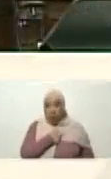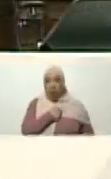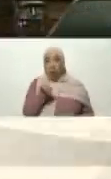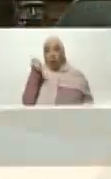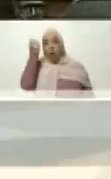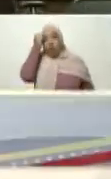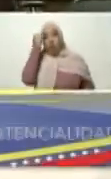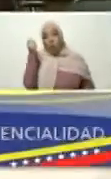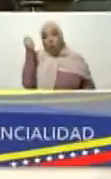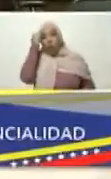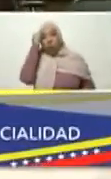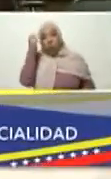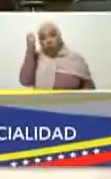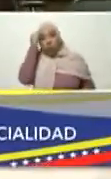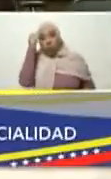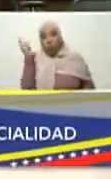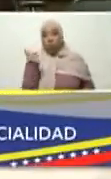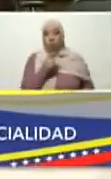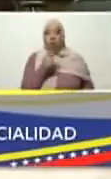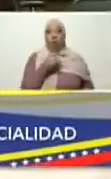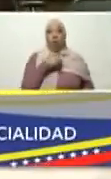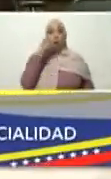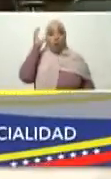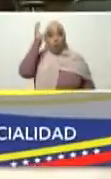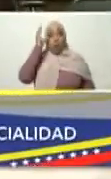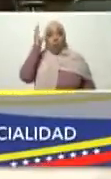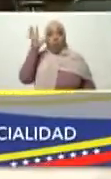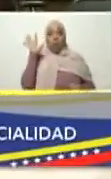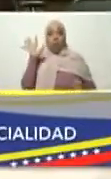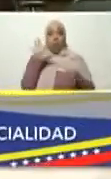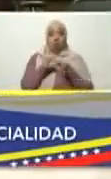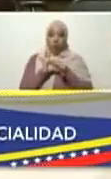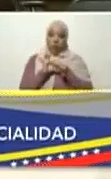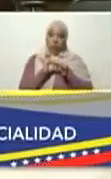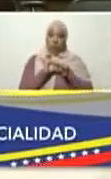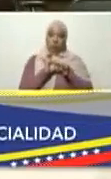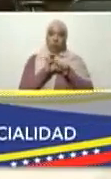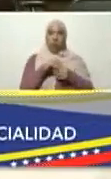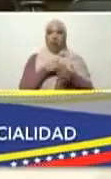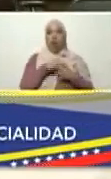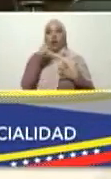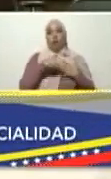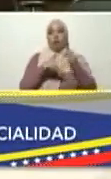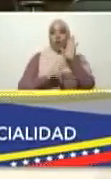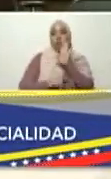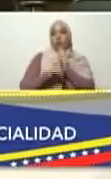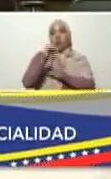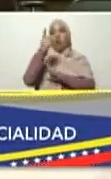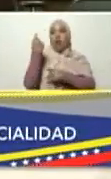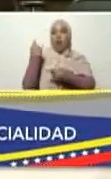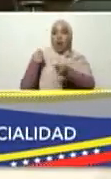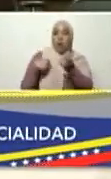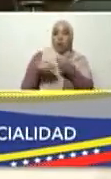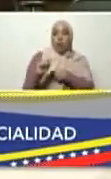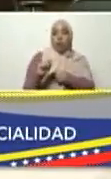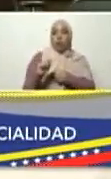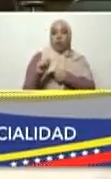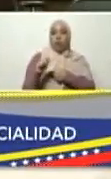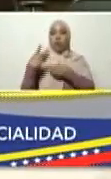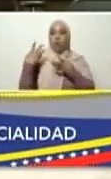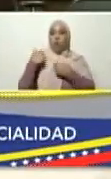mira, uniendo conocimiento, ciencia. Y el plan de crecimiento económico, yo insistí